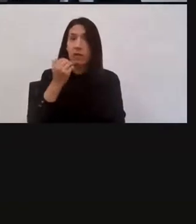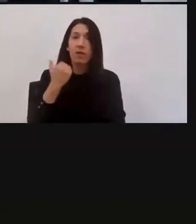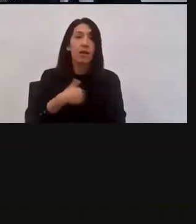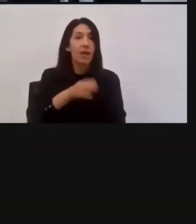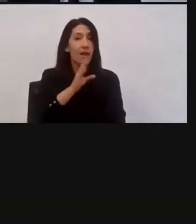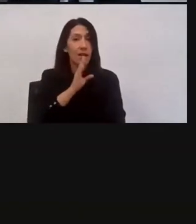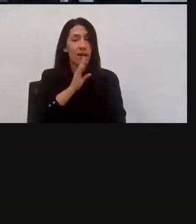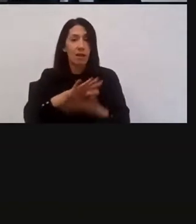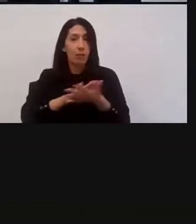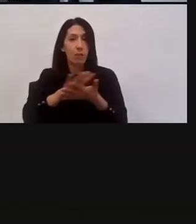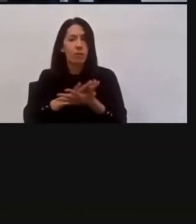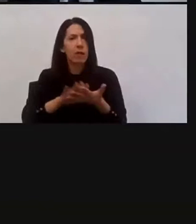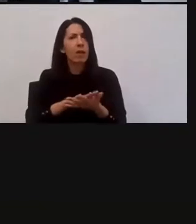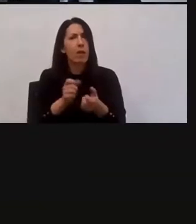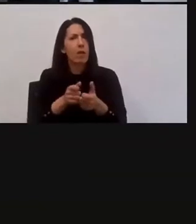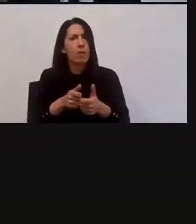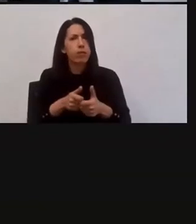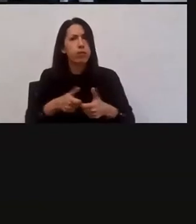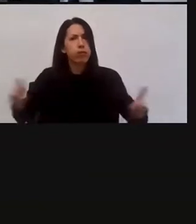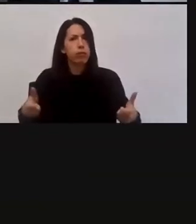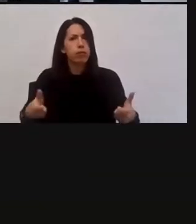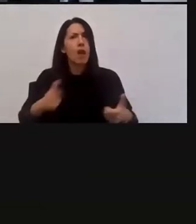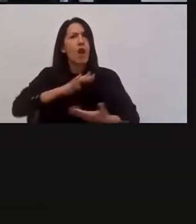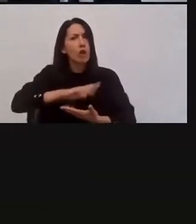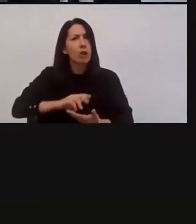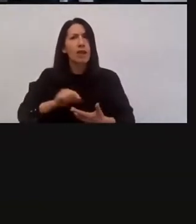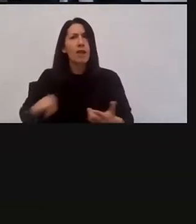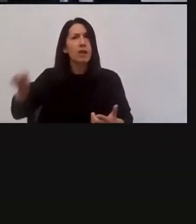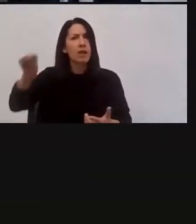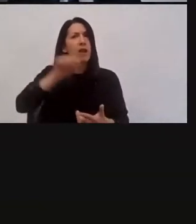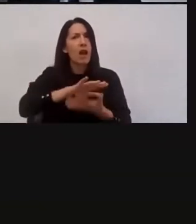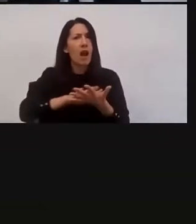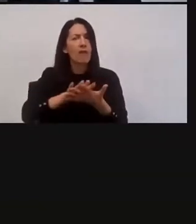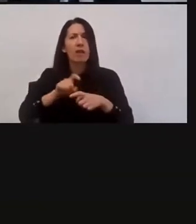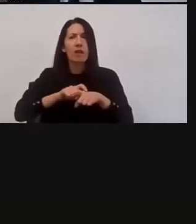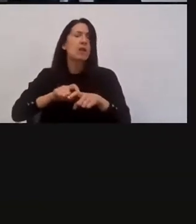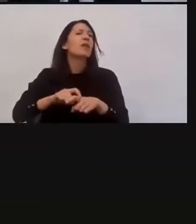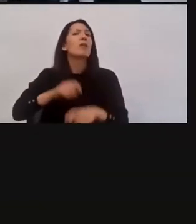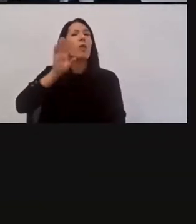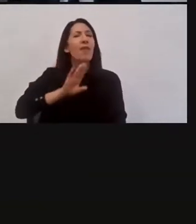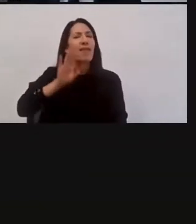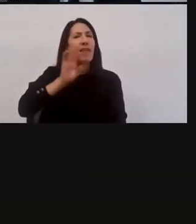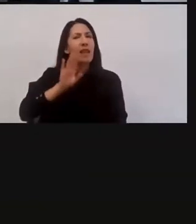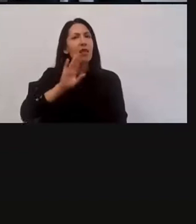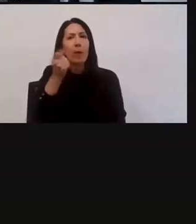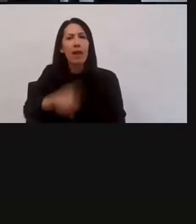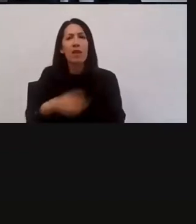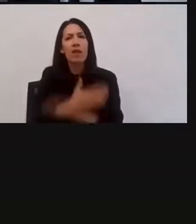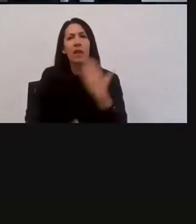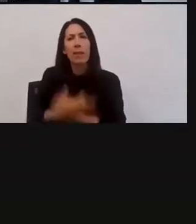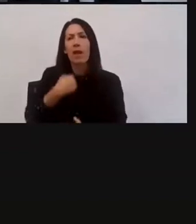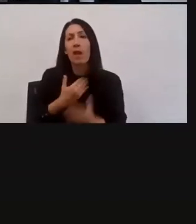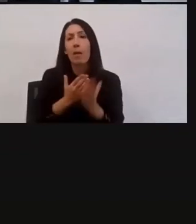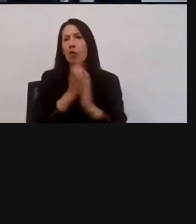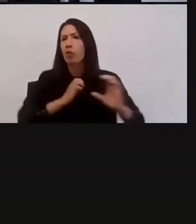Miguel Ángel, ha habido un aumento de noticias sobre casos de este tipo de delitos aparecidos en los últimos tiempos en los medios de comunicación, y